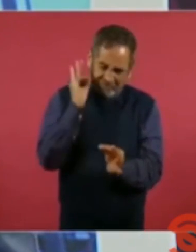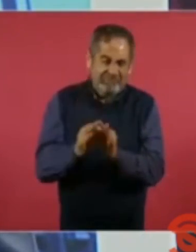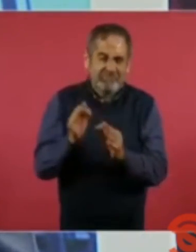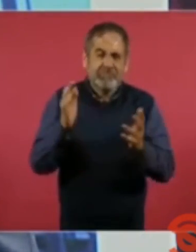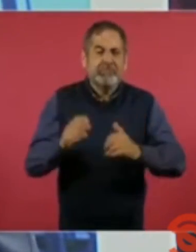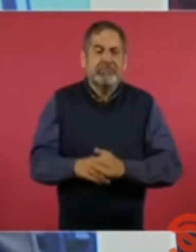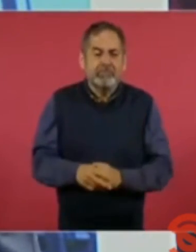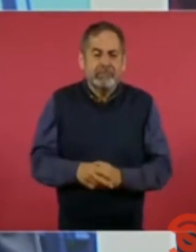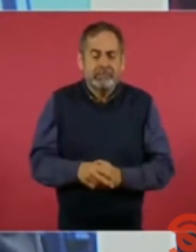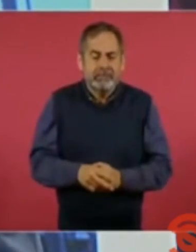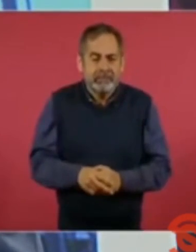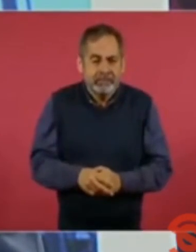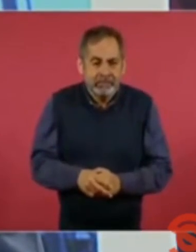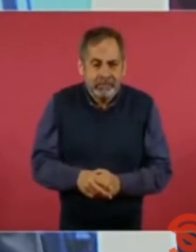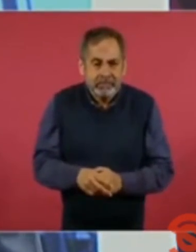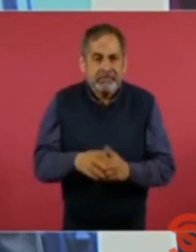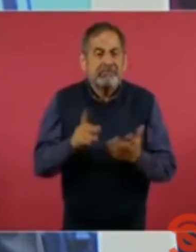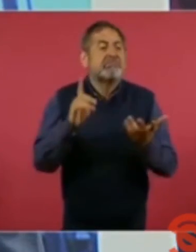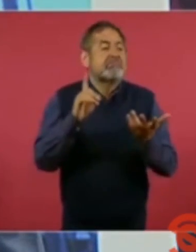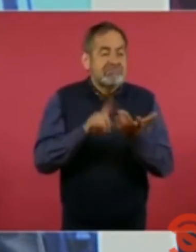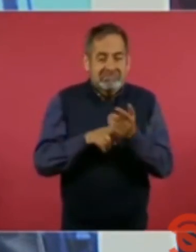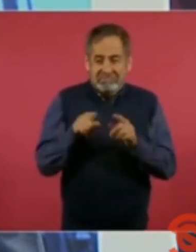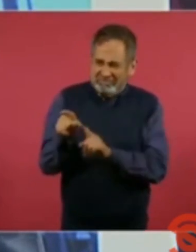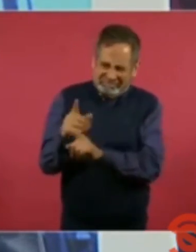En una de esas voy a salir yo fresa.